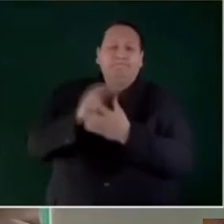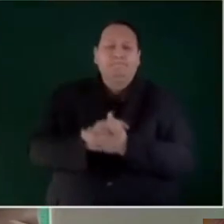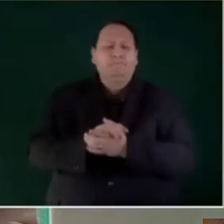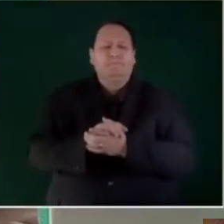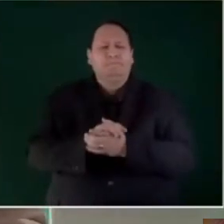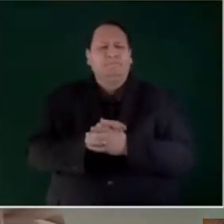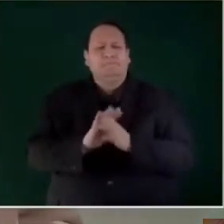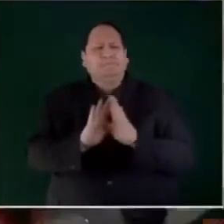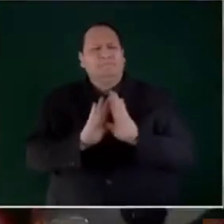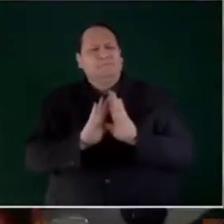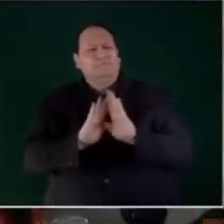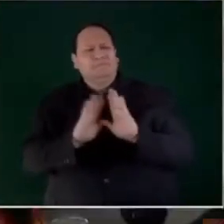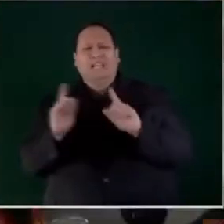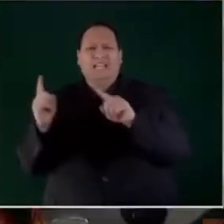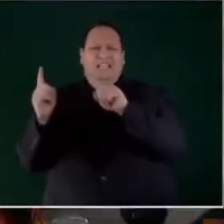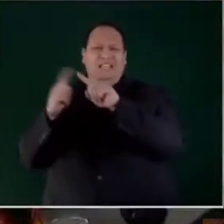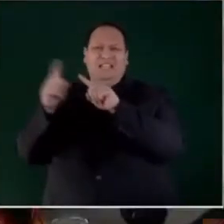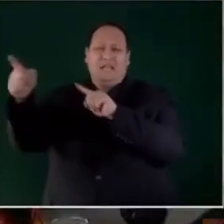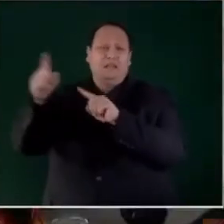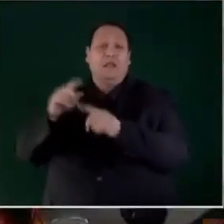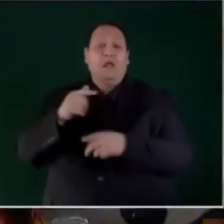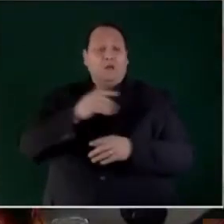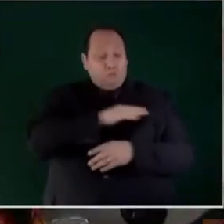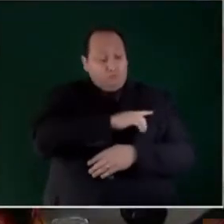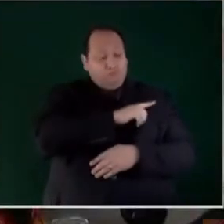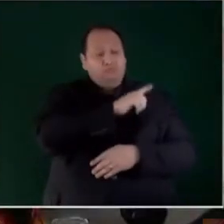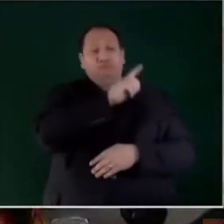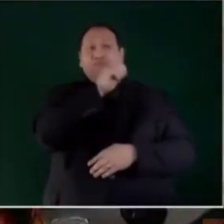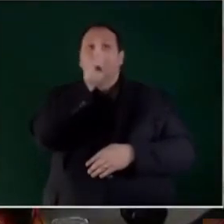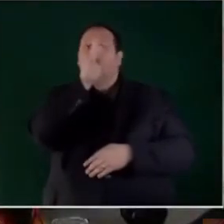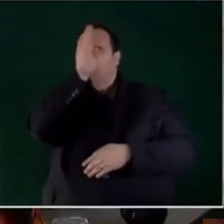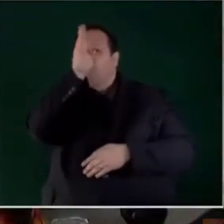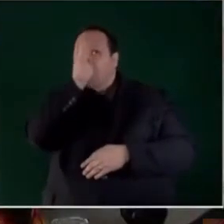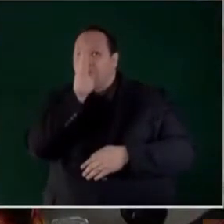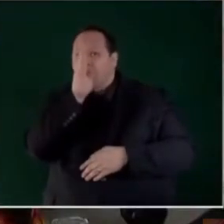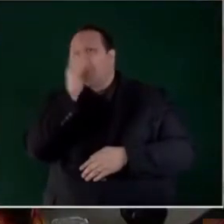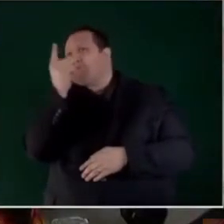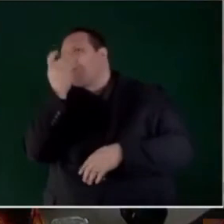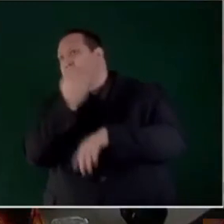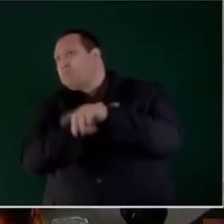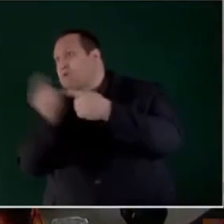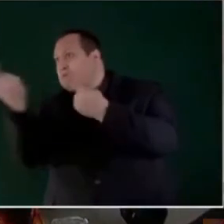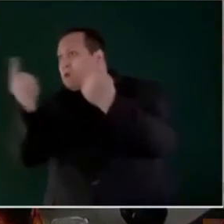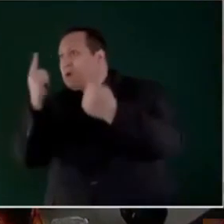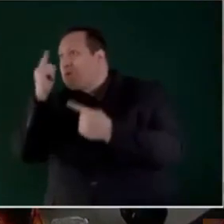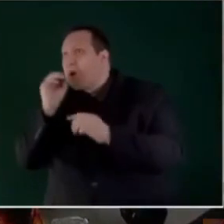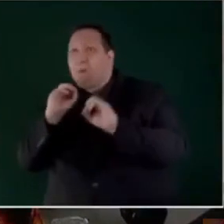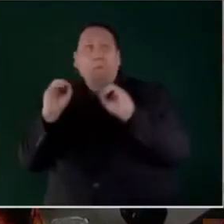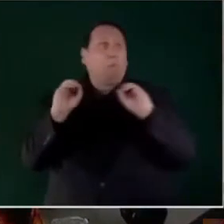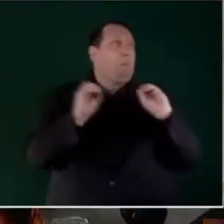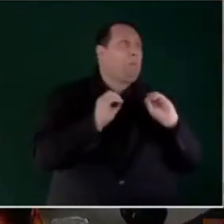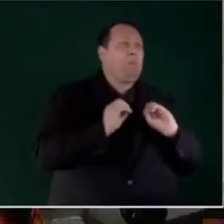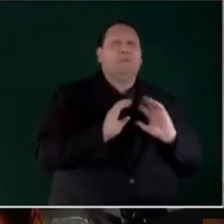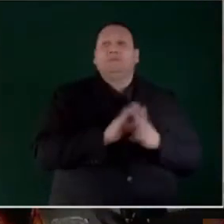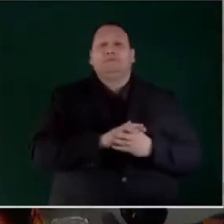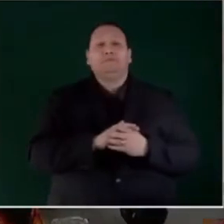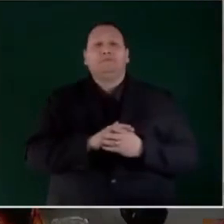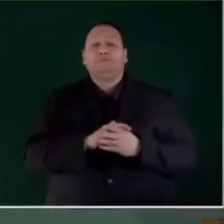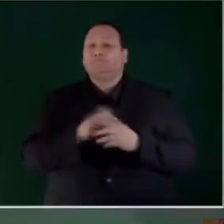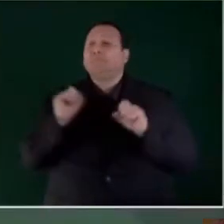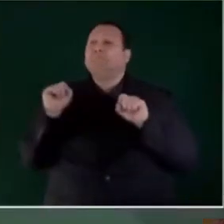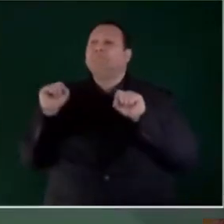Ya a las 12, 1 de la tarde, ya no llegaba nadie, como eran